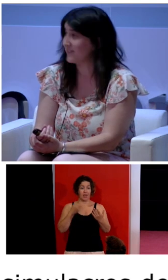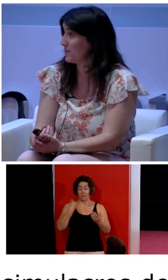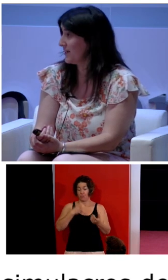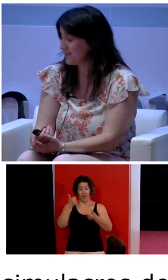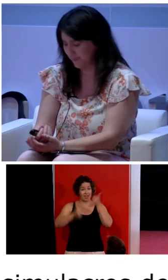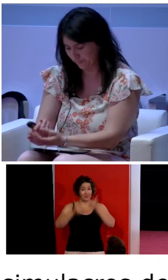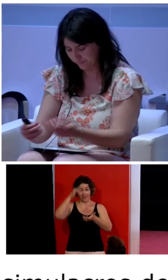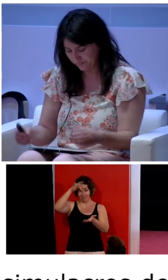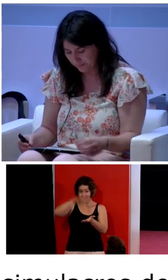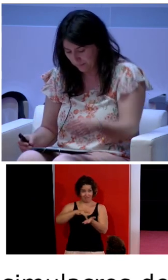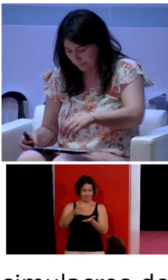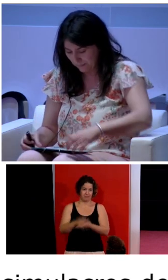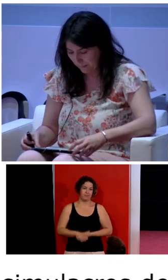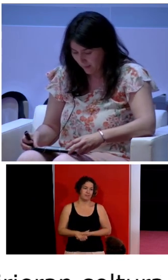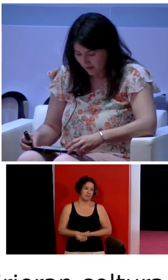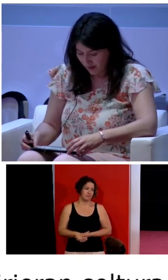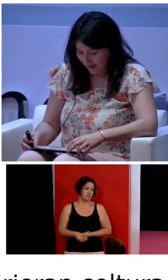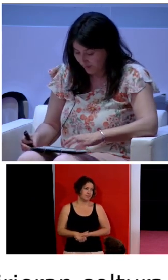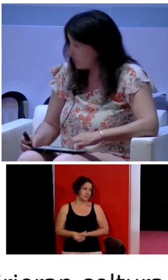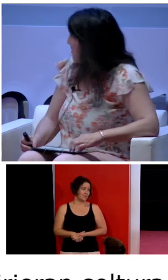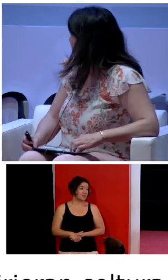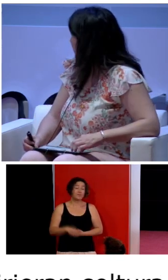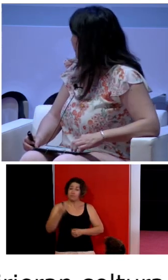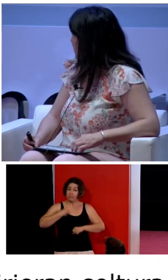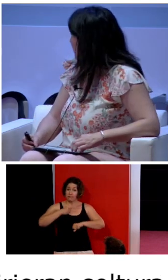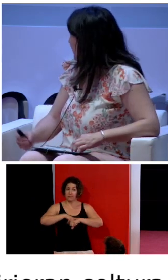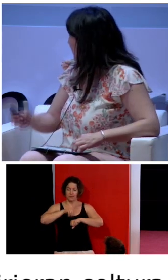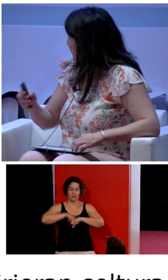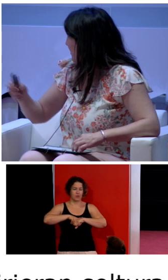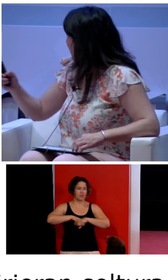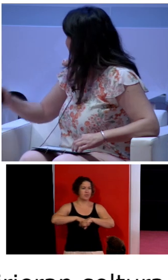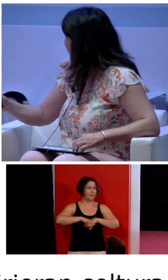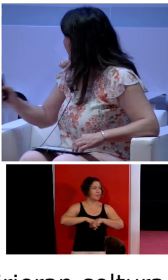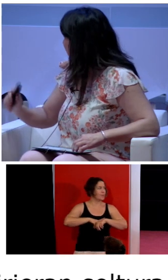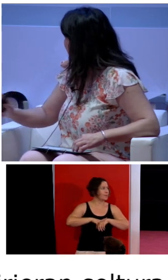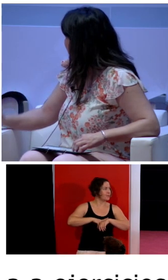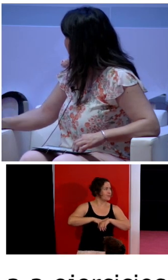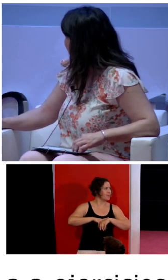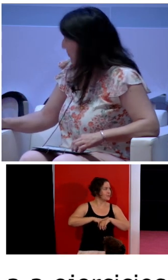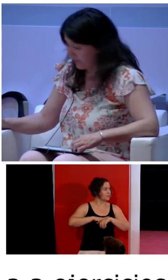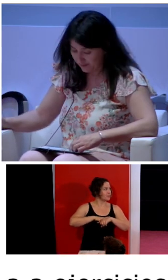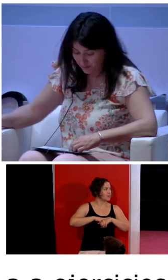tuvieran que examinarse. Al mismo tiempo, y dentro también del apartado de la